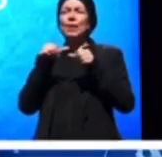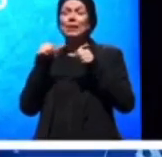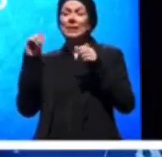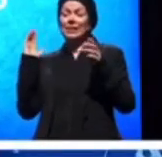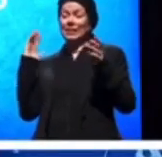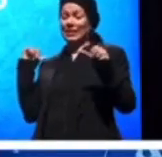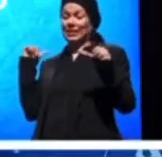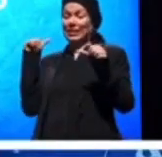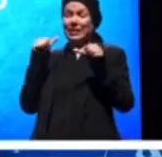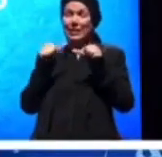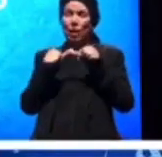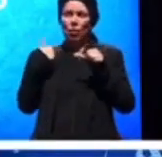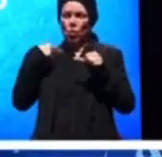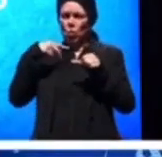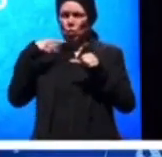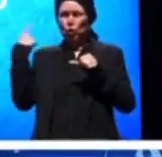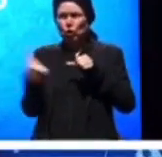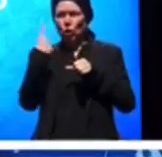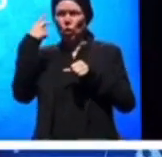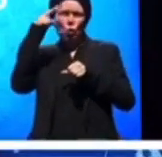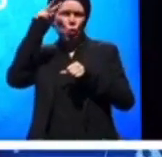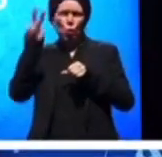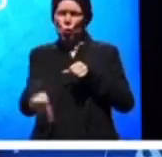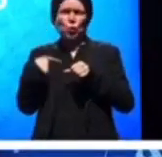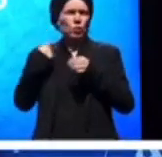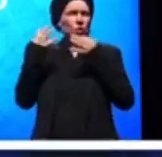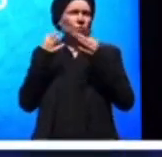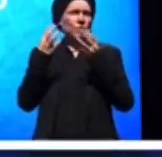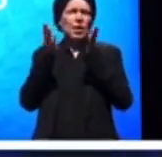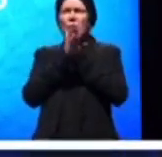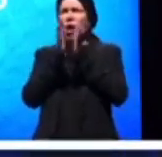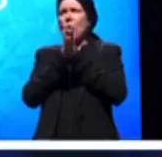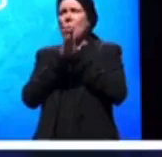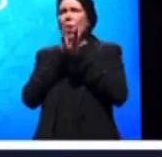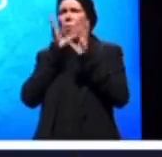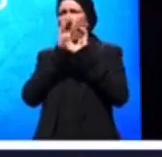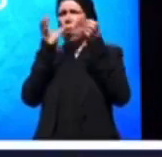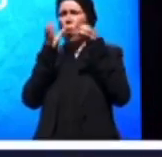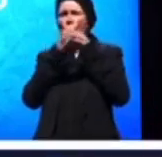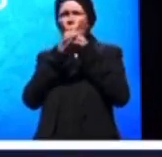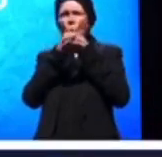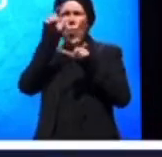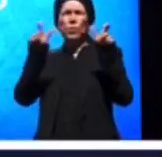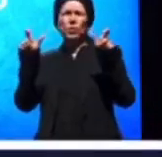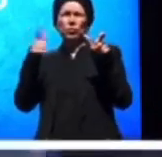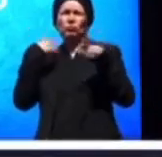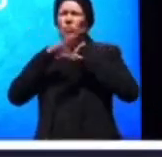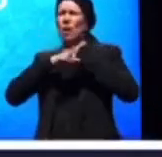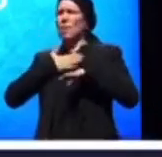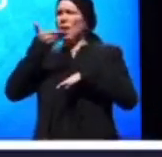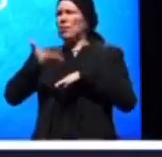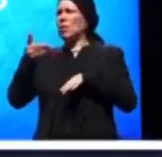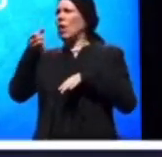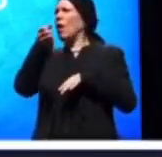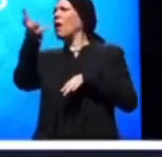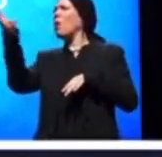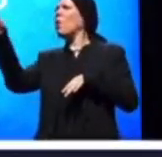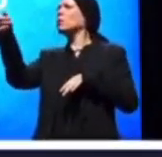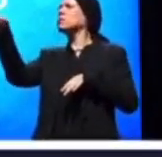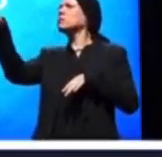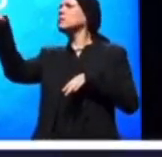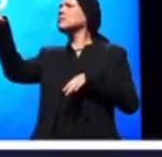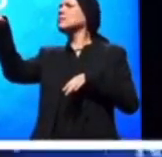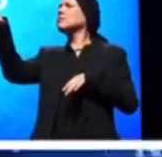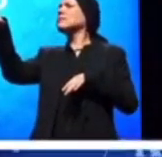jamás he caminado solo. Y he estado acompañado por un grupo de personas que para mí son súper importantes. Algunas de ellas